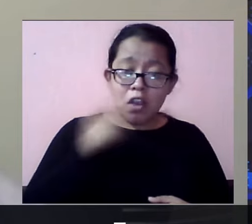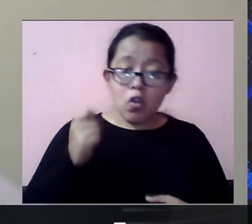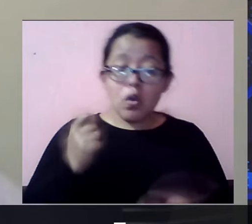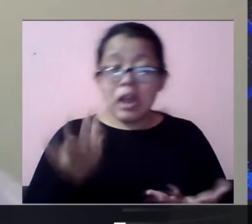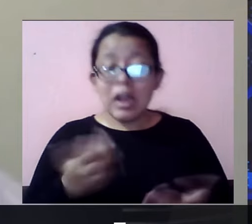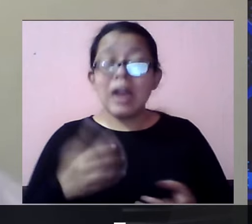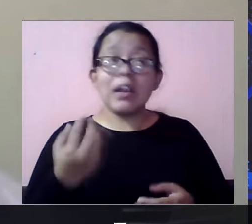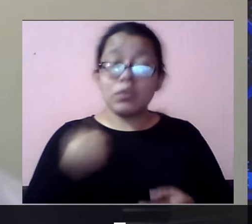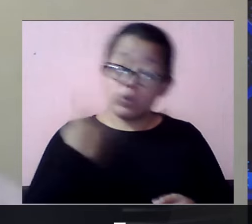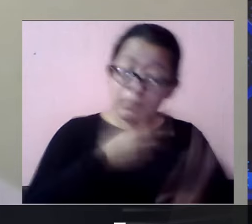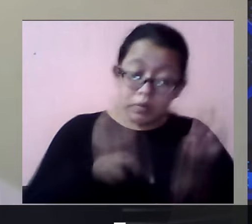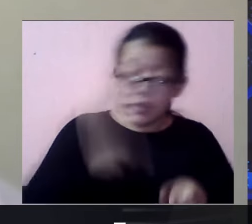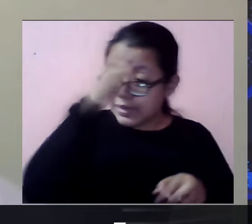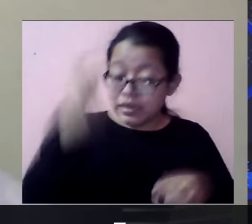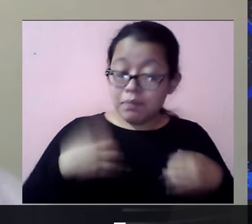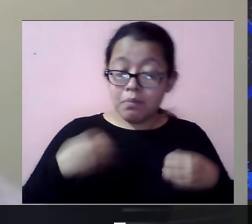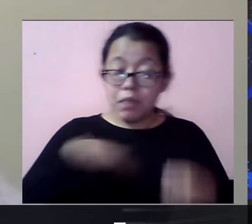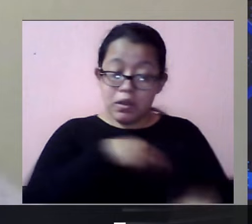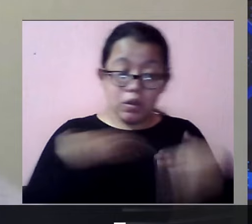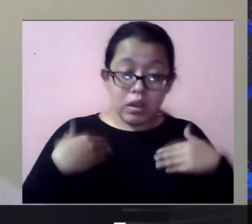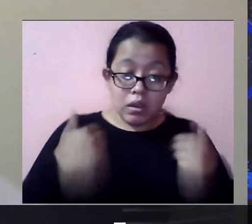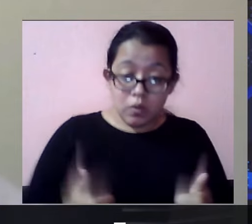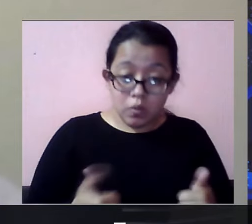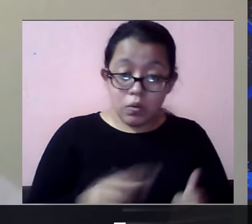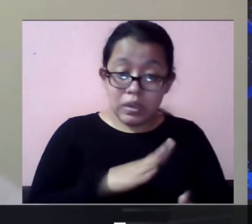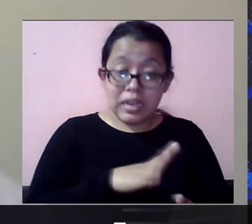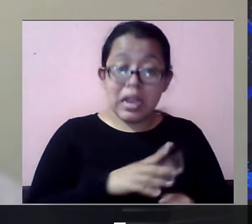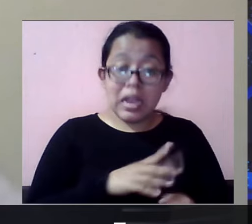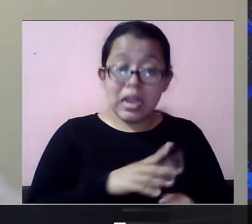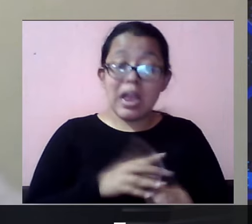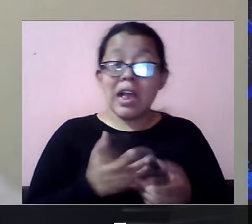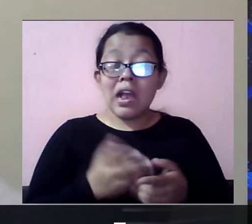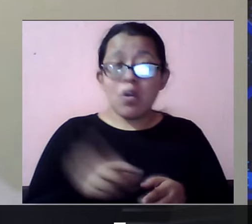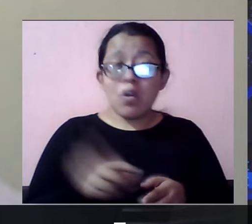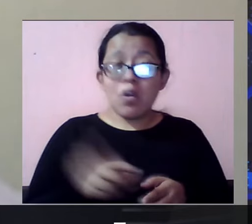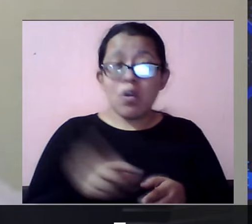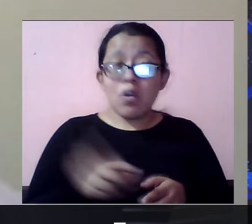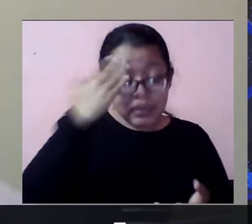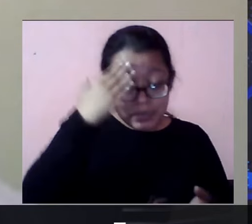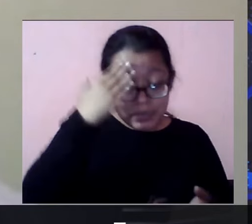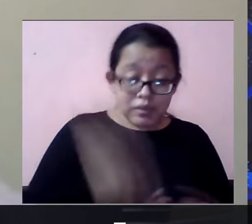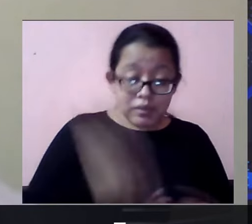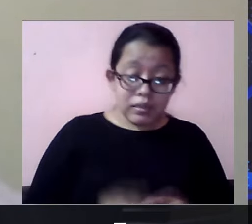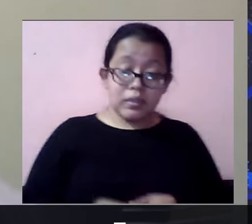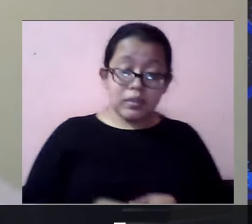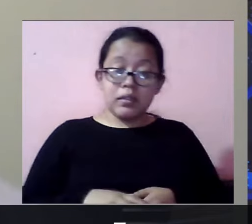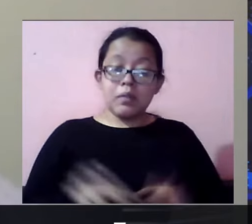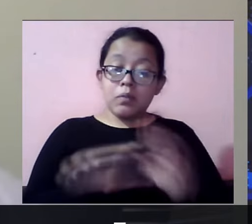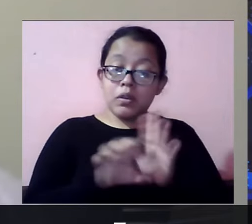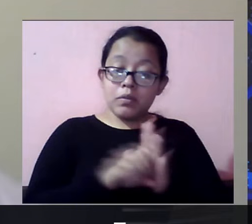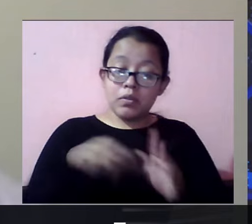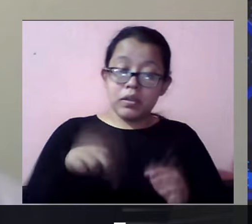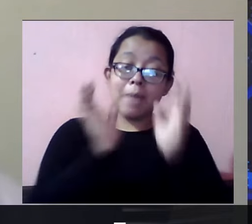políticas, saneamiento ambiental, todo eso. Todo eso, lo que estamos viendo ahora con el caso de Villanueva. Ese